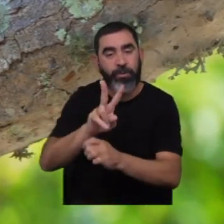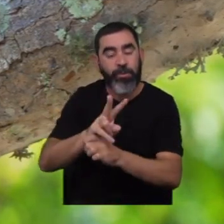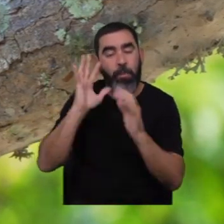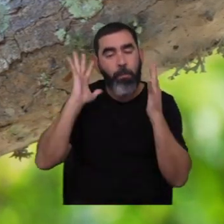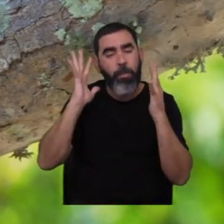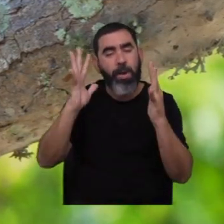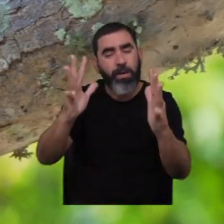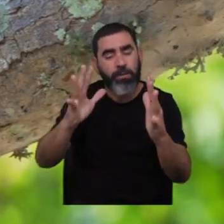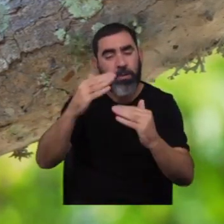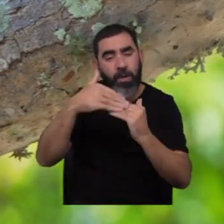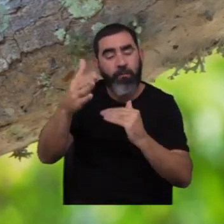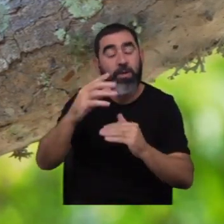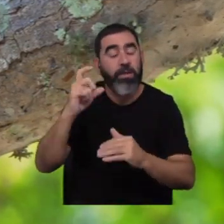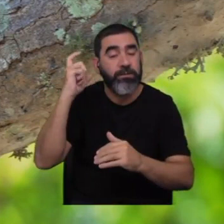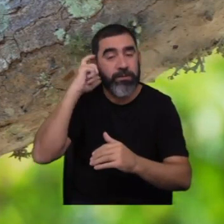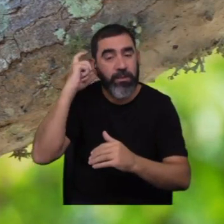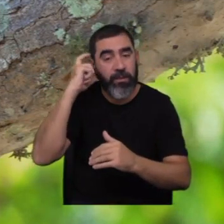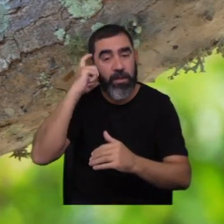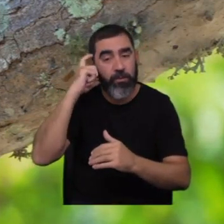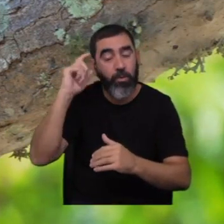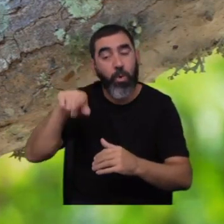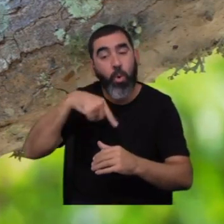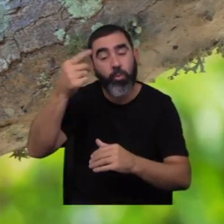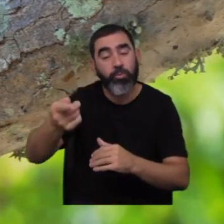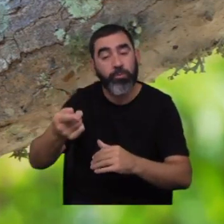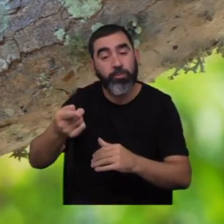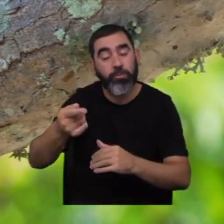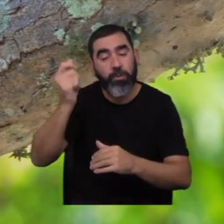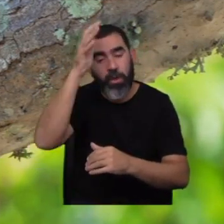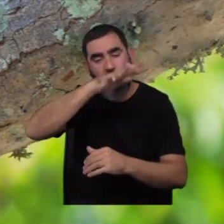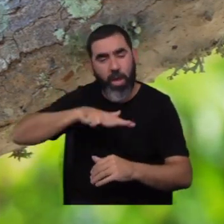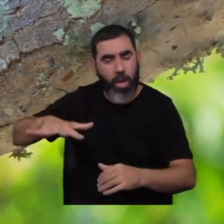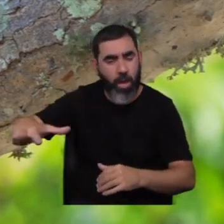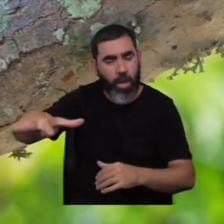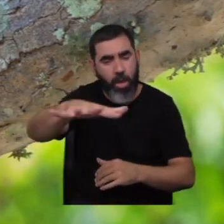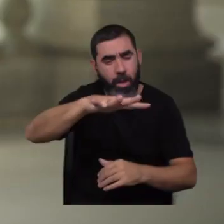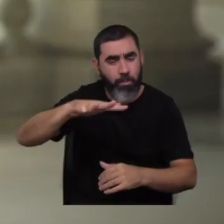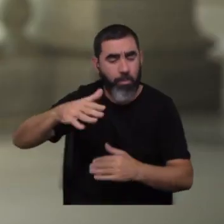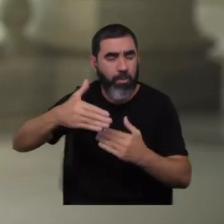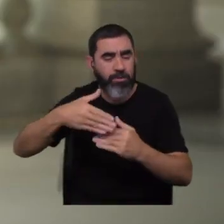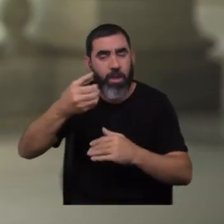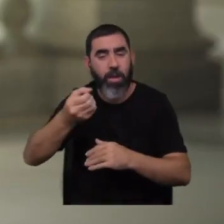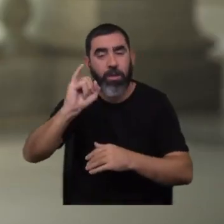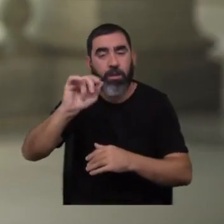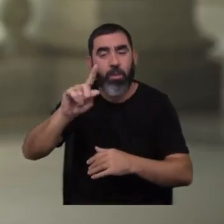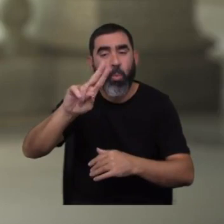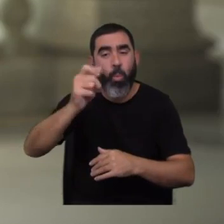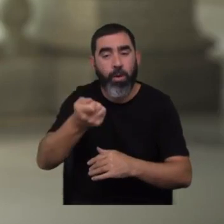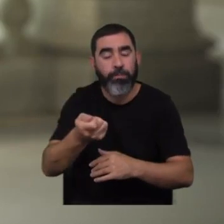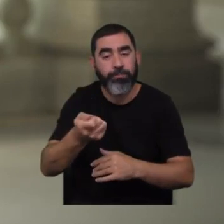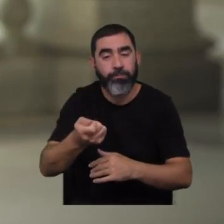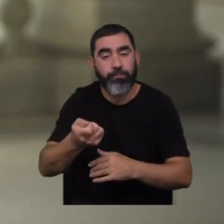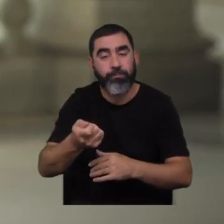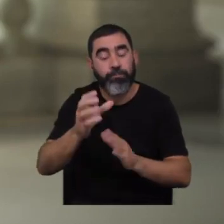parque que hay en las afueras de San Carlos, y otro en el campo, cerca de Aiguá. Y ahí